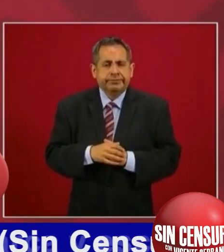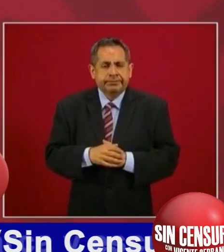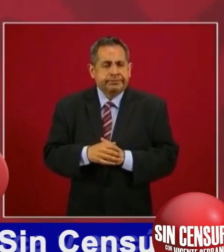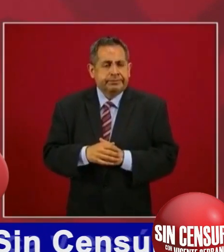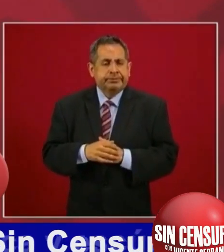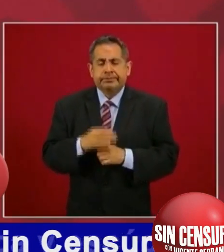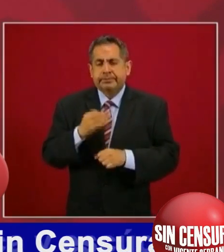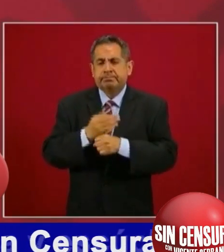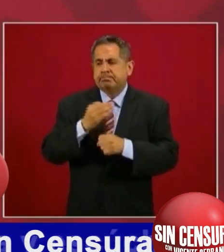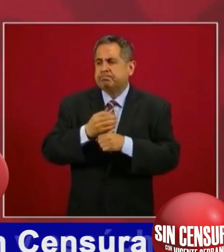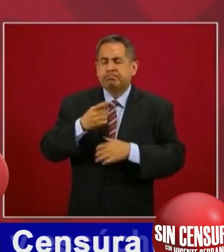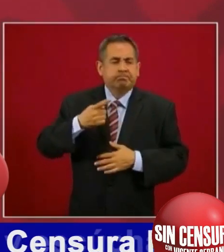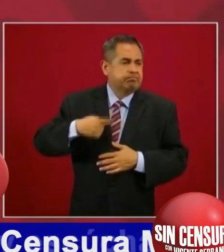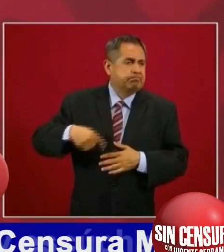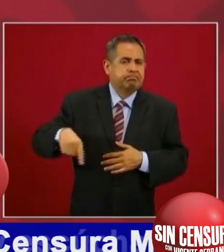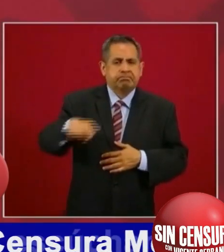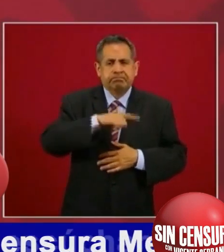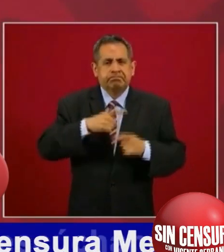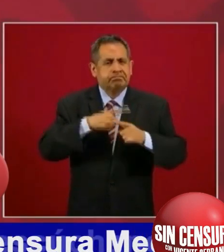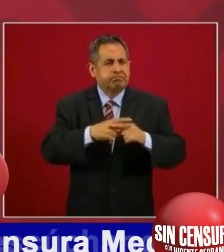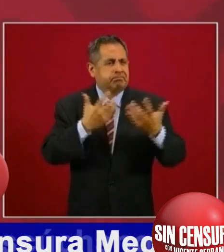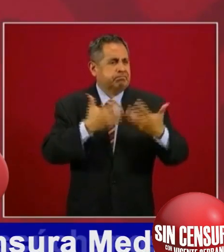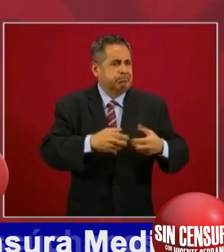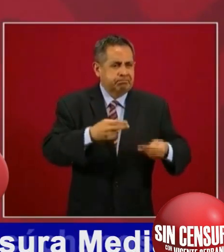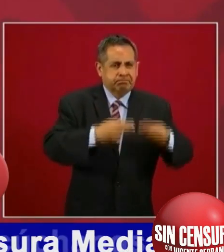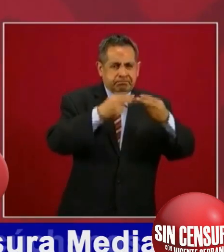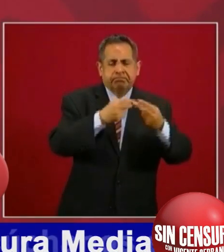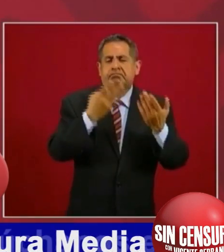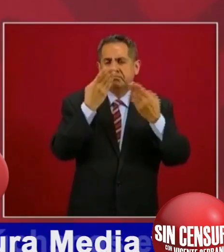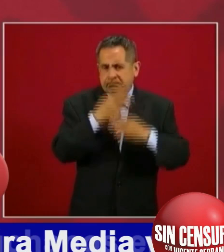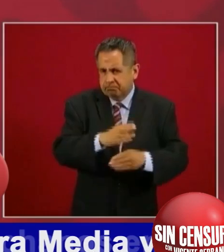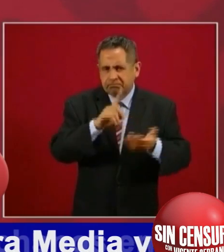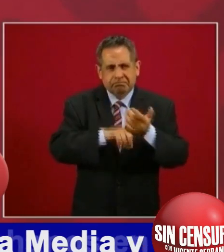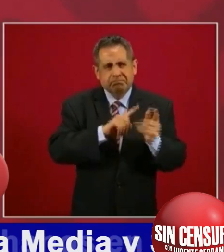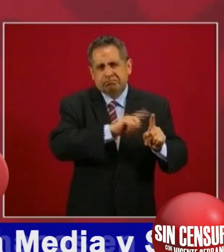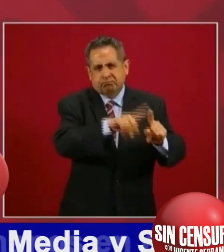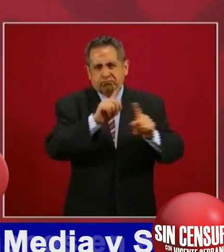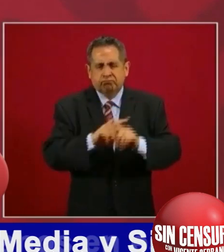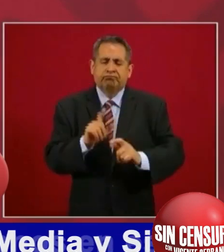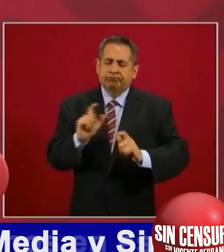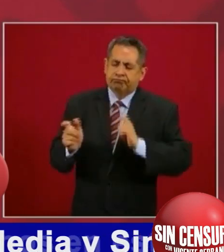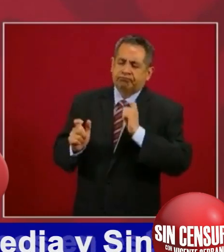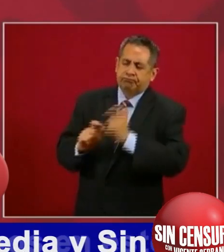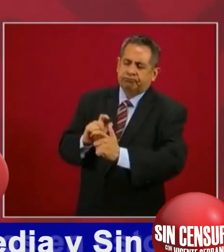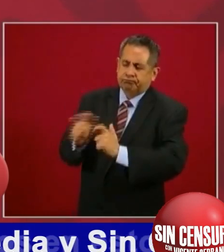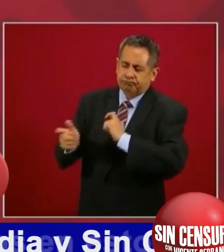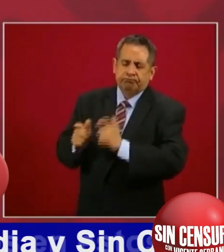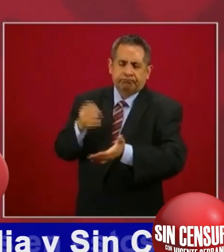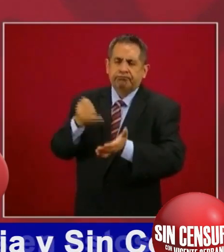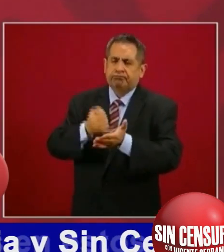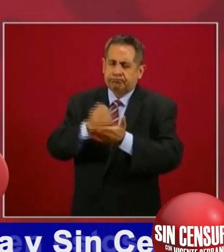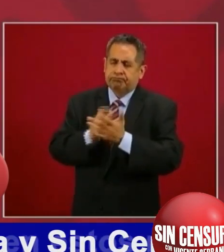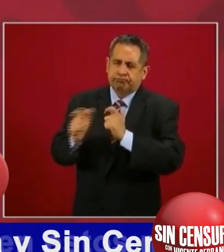poniéndose al corriente todas las empresas, los bancos, por eso no se nos ha caído